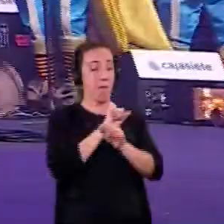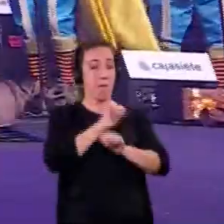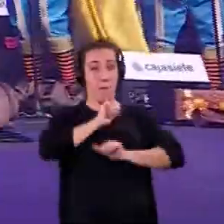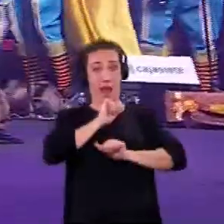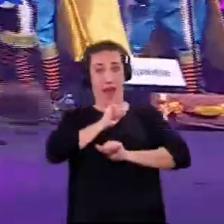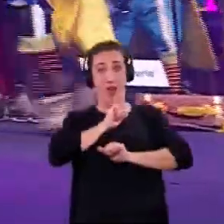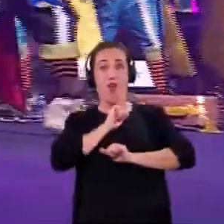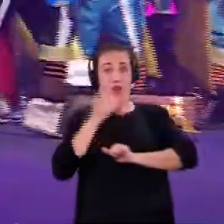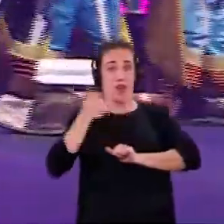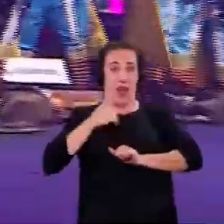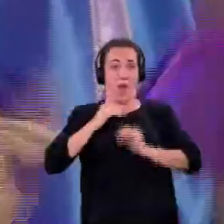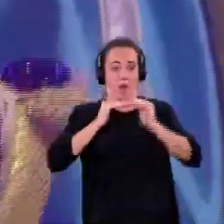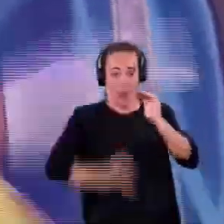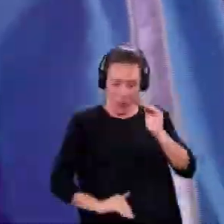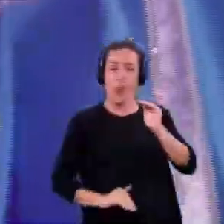a bajar.